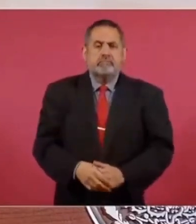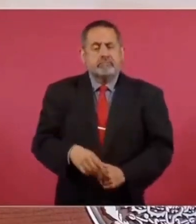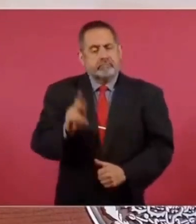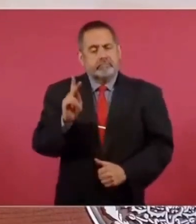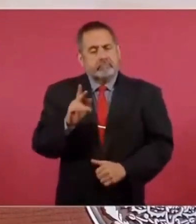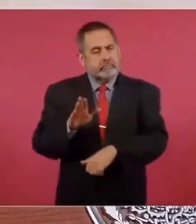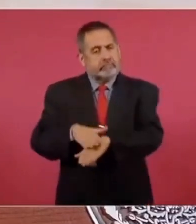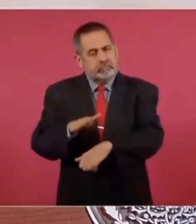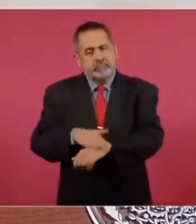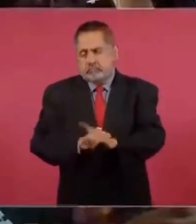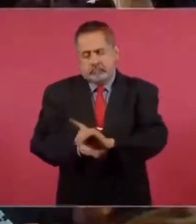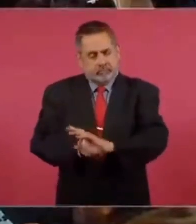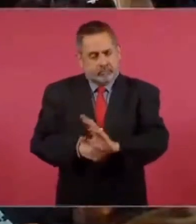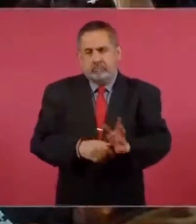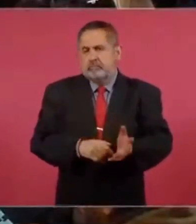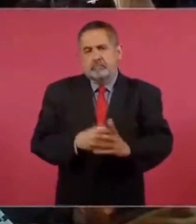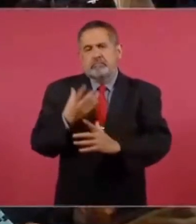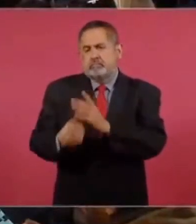pero